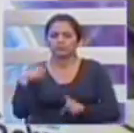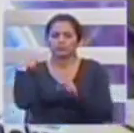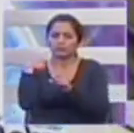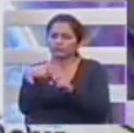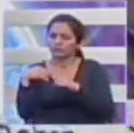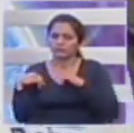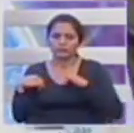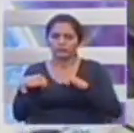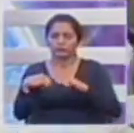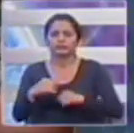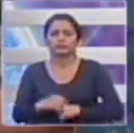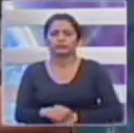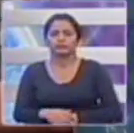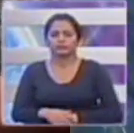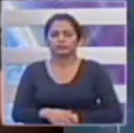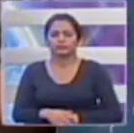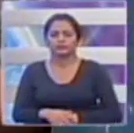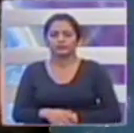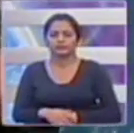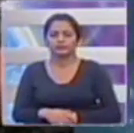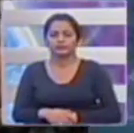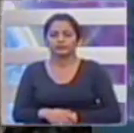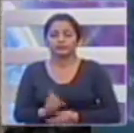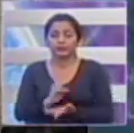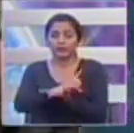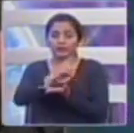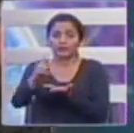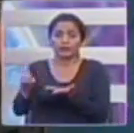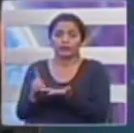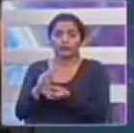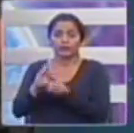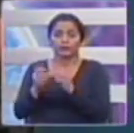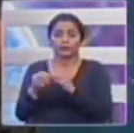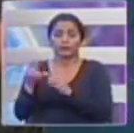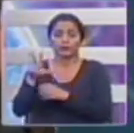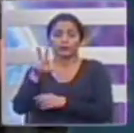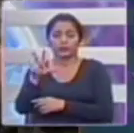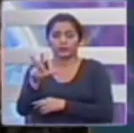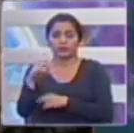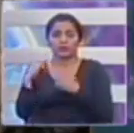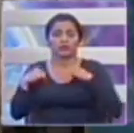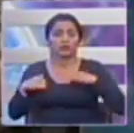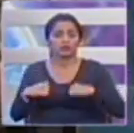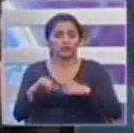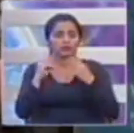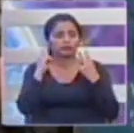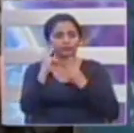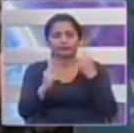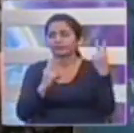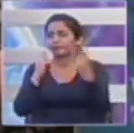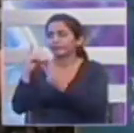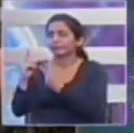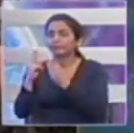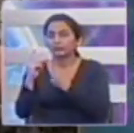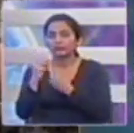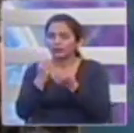para vivir mejor en el Ecuador. En el Distrito 3 las agrupaciones políticas avanzan en la campaña para